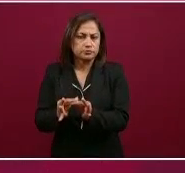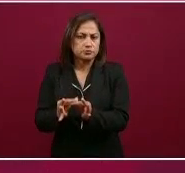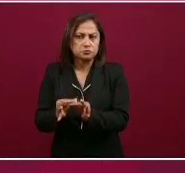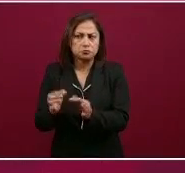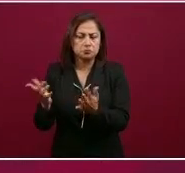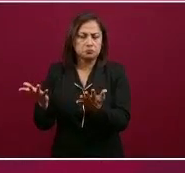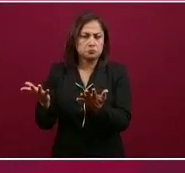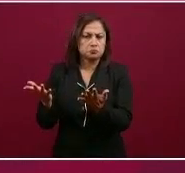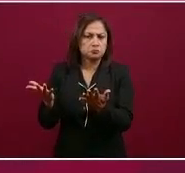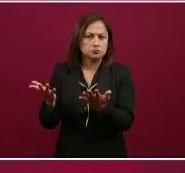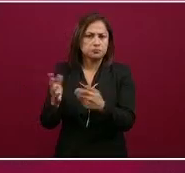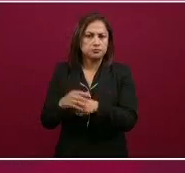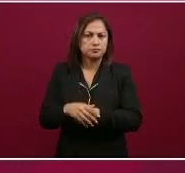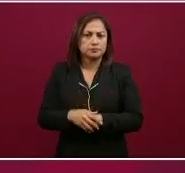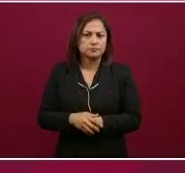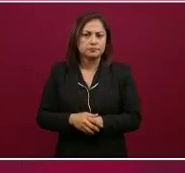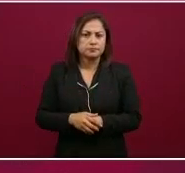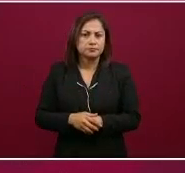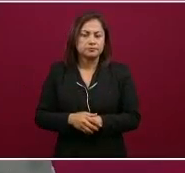responsabilidad,